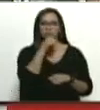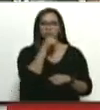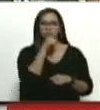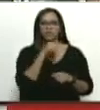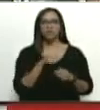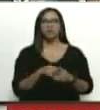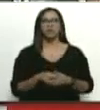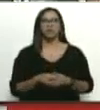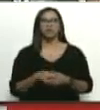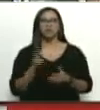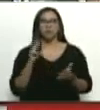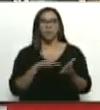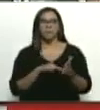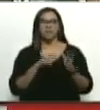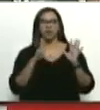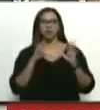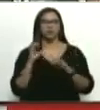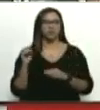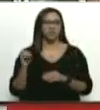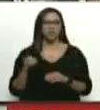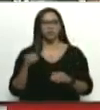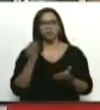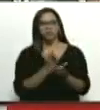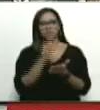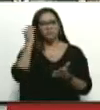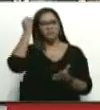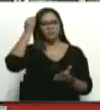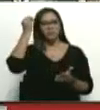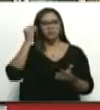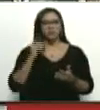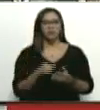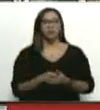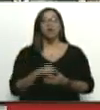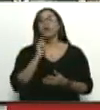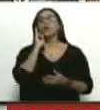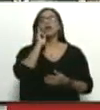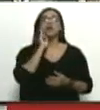de los 1800, pues siempre se pensó, y Bolívar